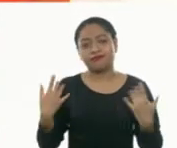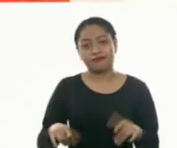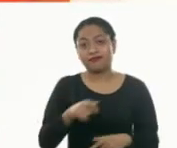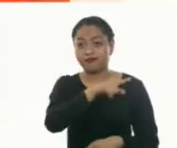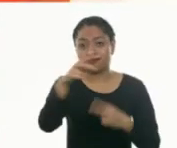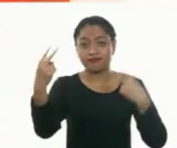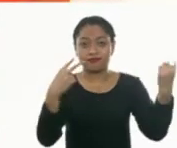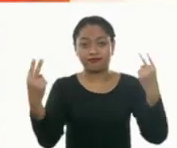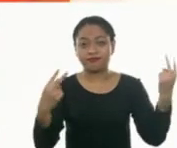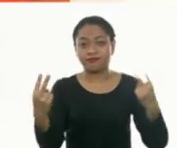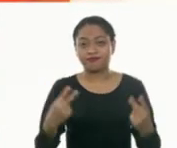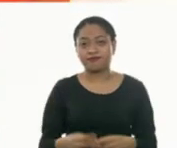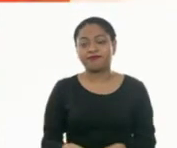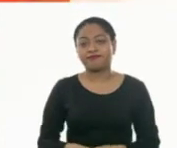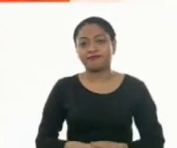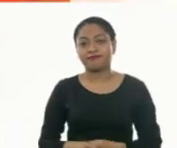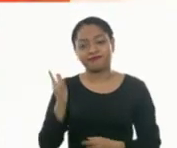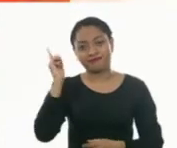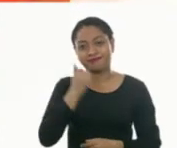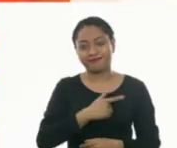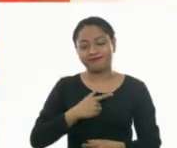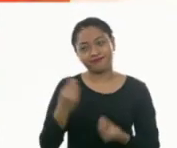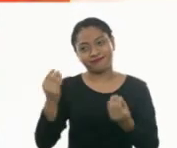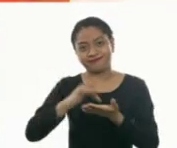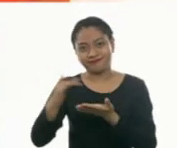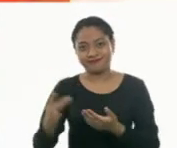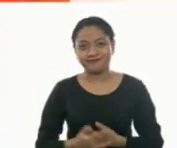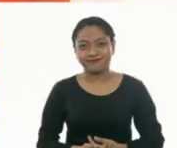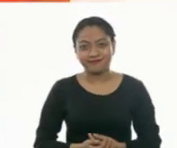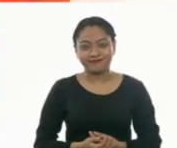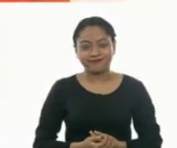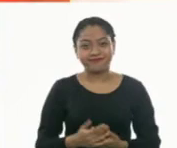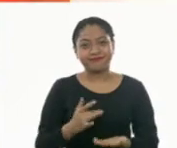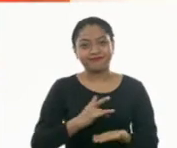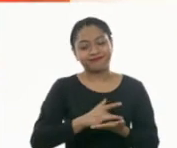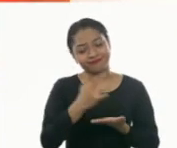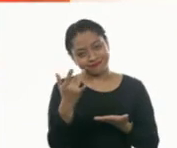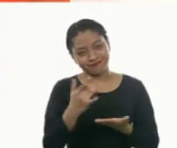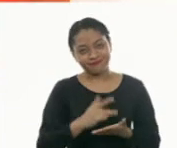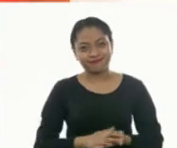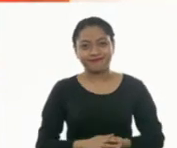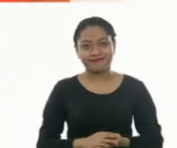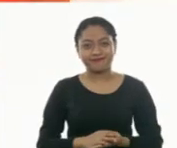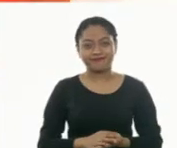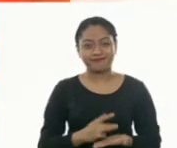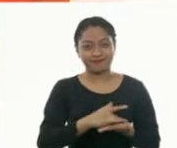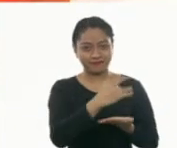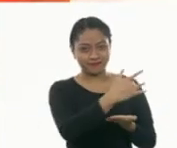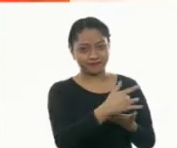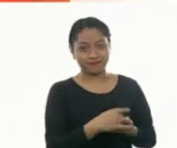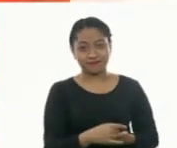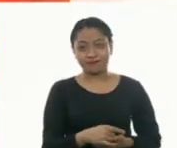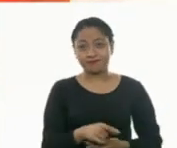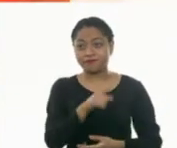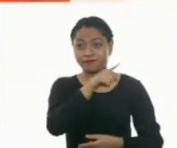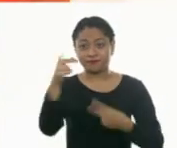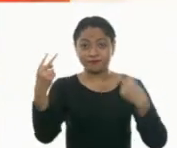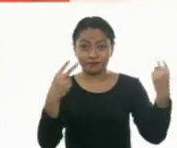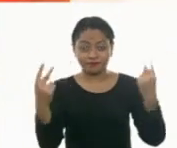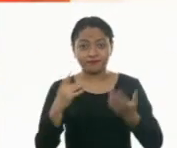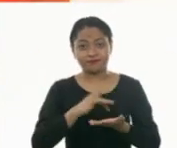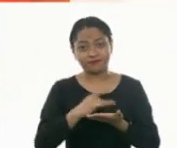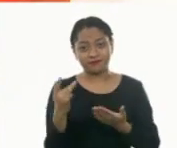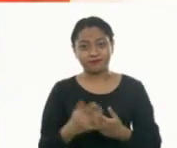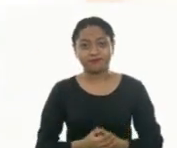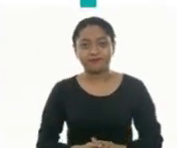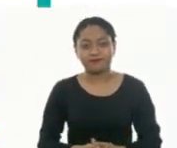y a todos quienes están observándonos. Muchas gracias. Gracias a ustedes, gracias Tocaya, y a todos los que hacen posible